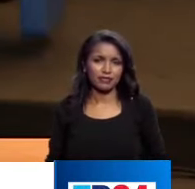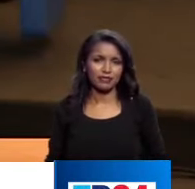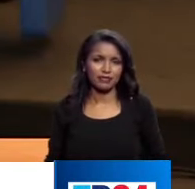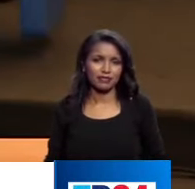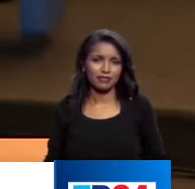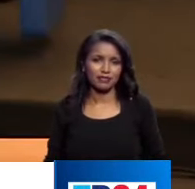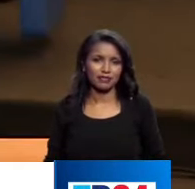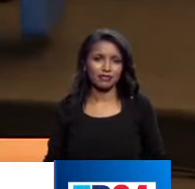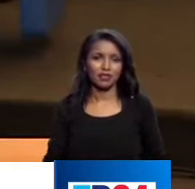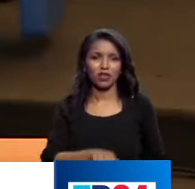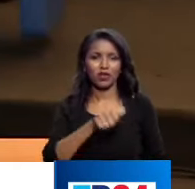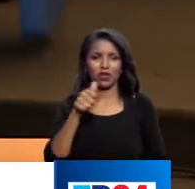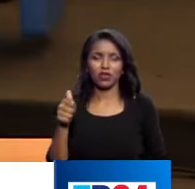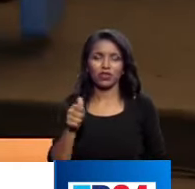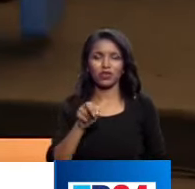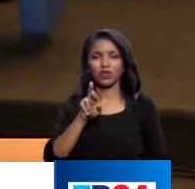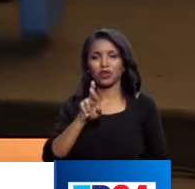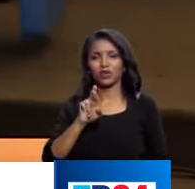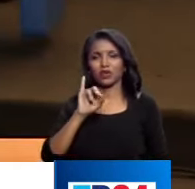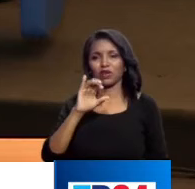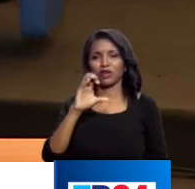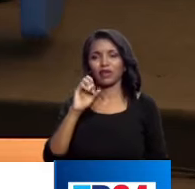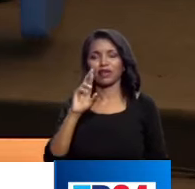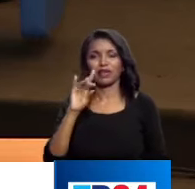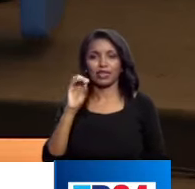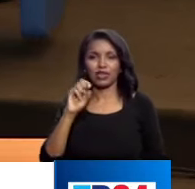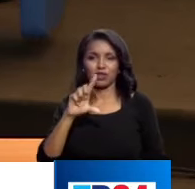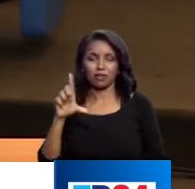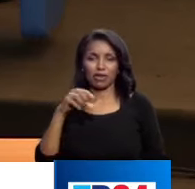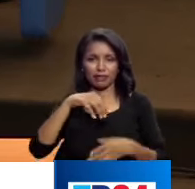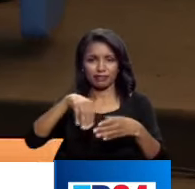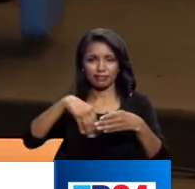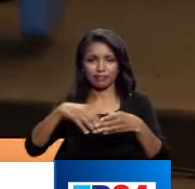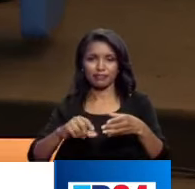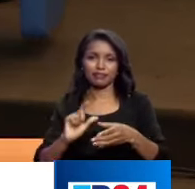Pasamos ahora al candidato Ricardo Lombana.